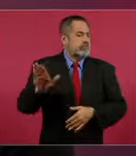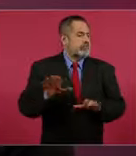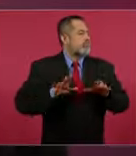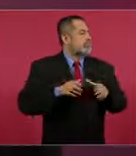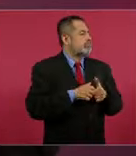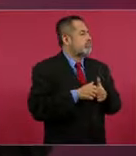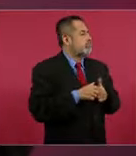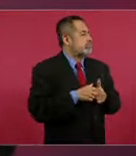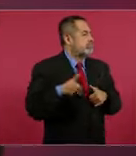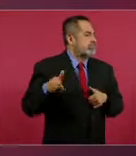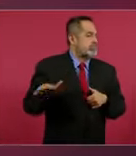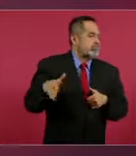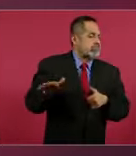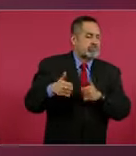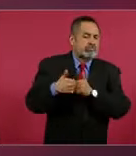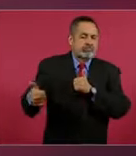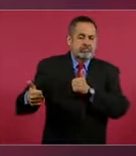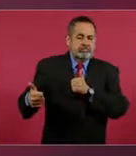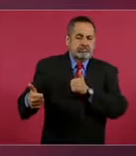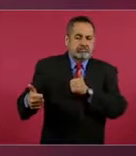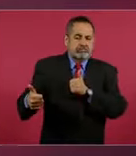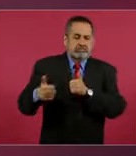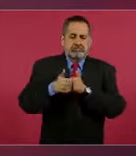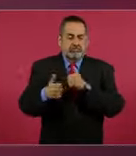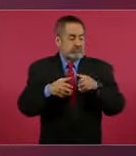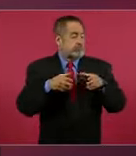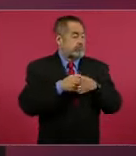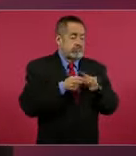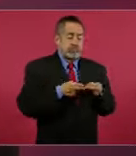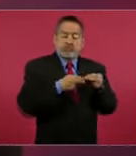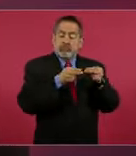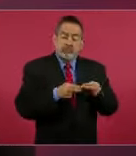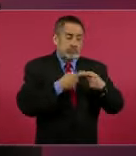Todo el tiempo eran los business